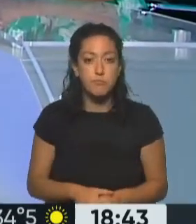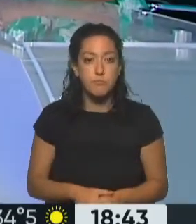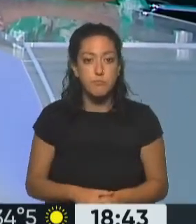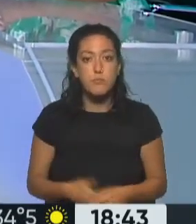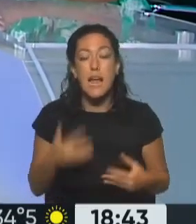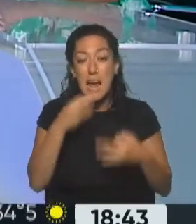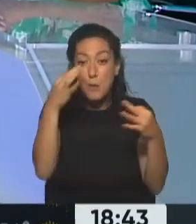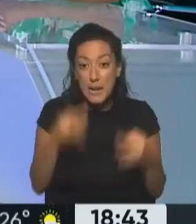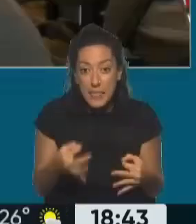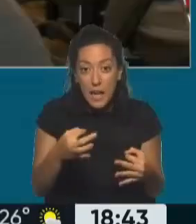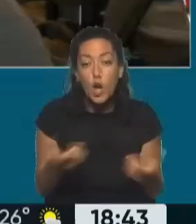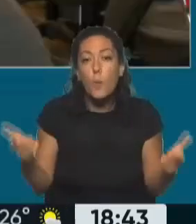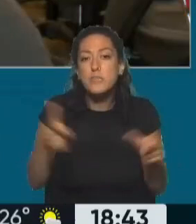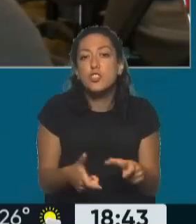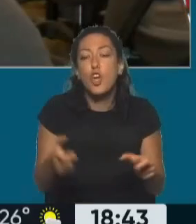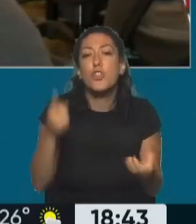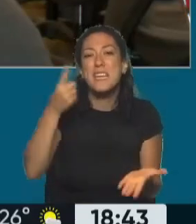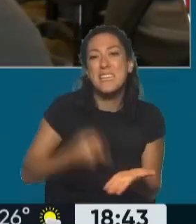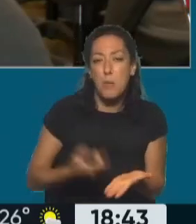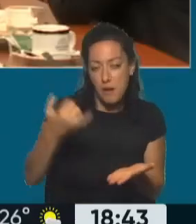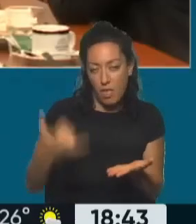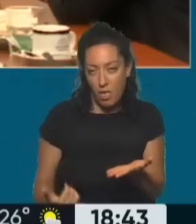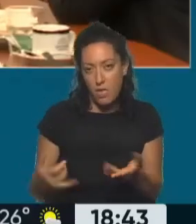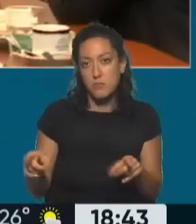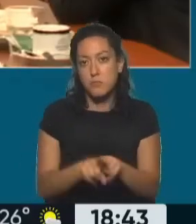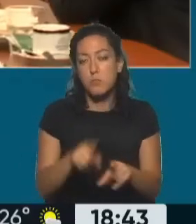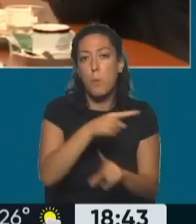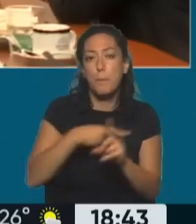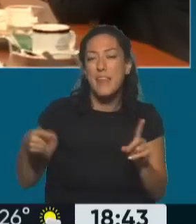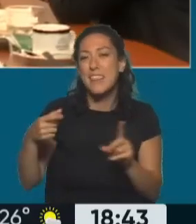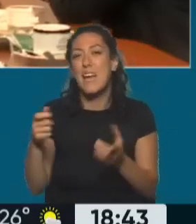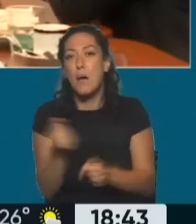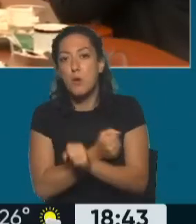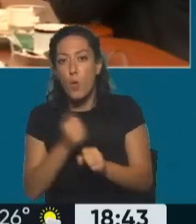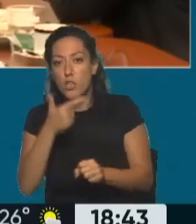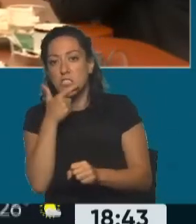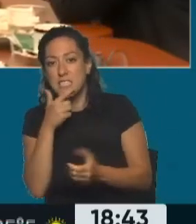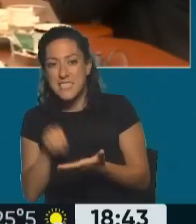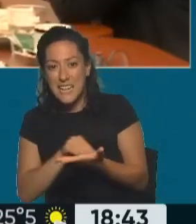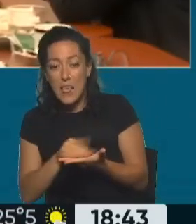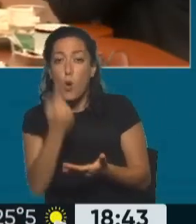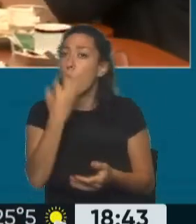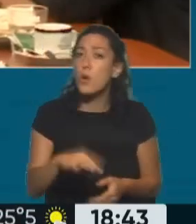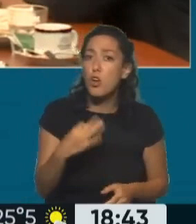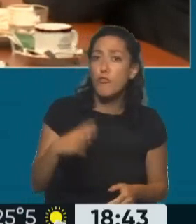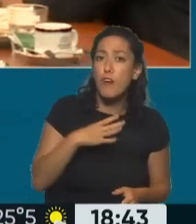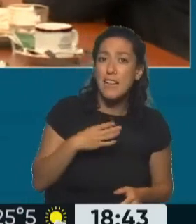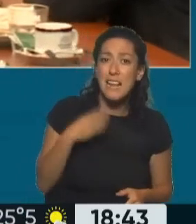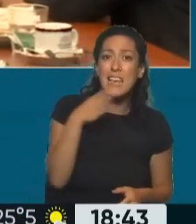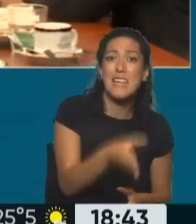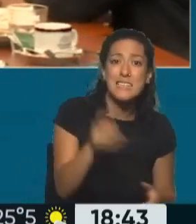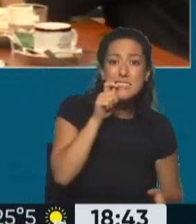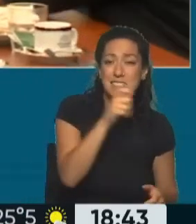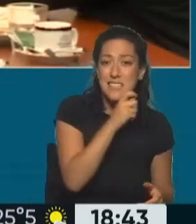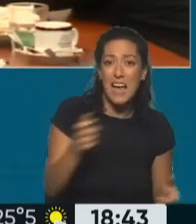sedes del Banco Supervil de Córdoba se convirtieron en las primeras entidades privadas del país en eliminar por completo la gestión de la fe de vida. Desde